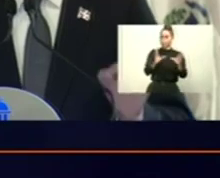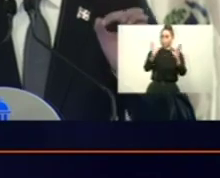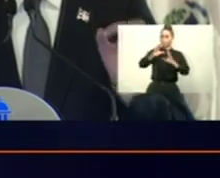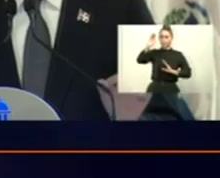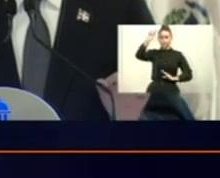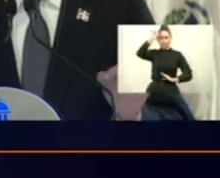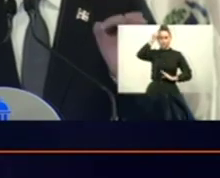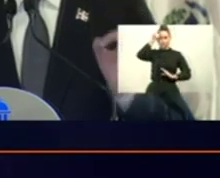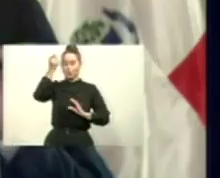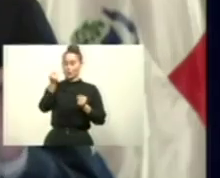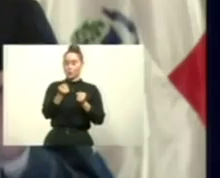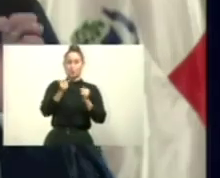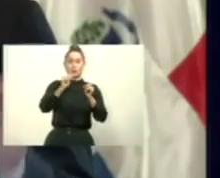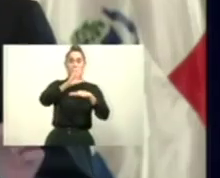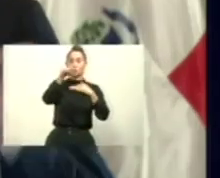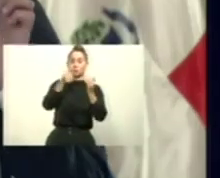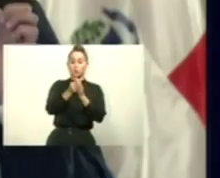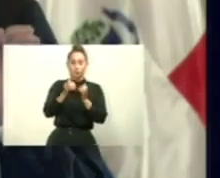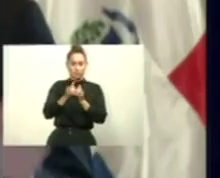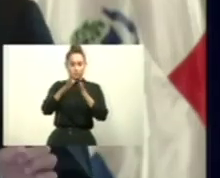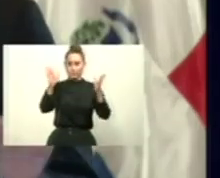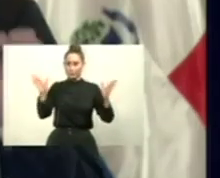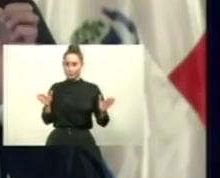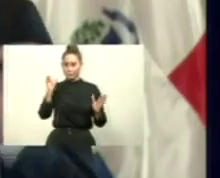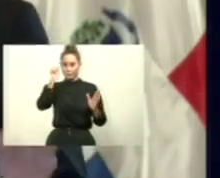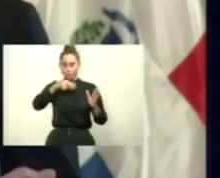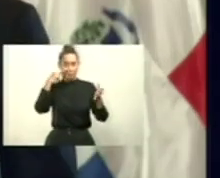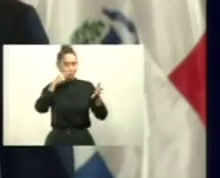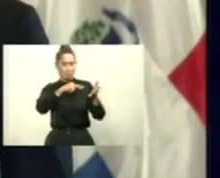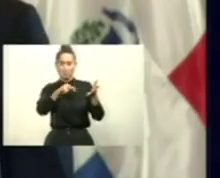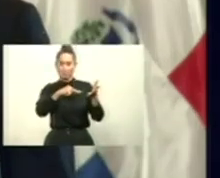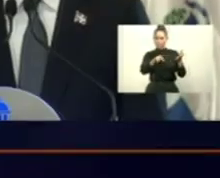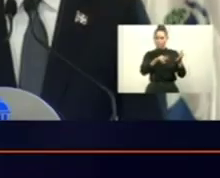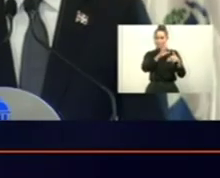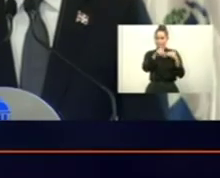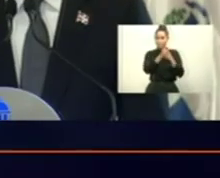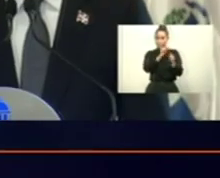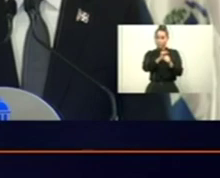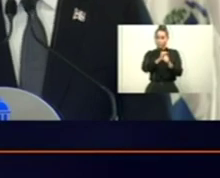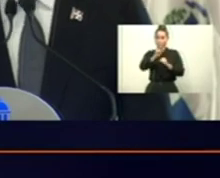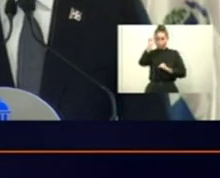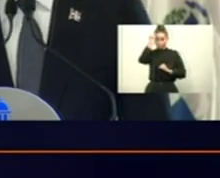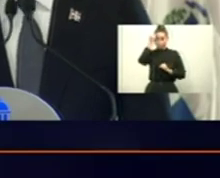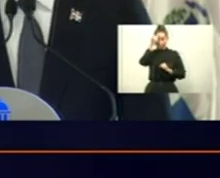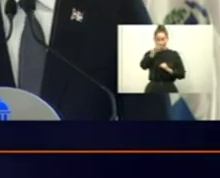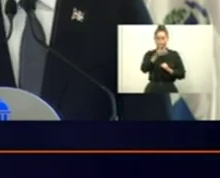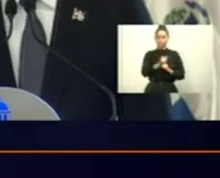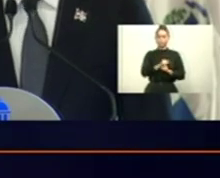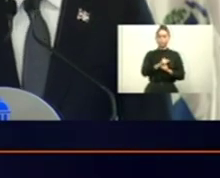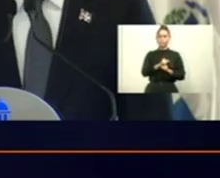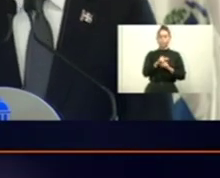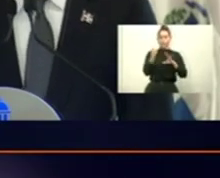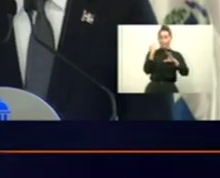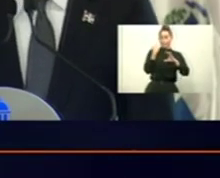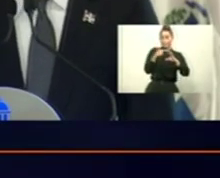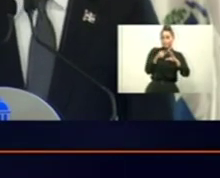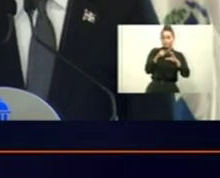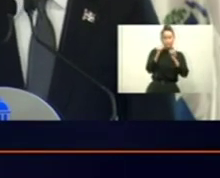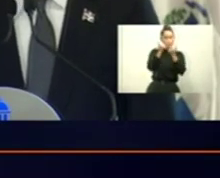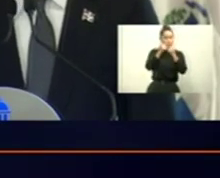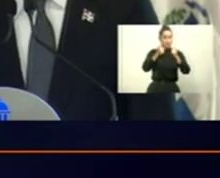de la Contraloría y una subdirección antifraude permanente para investigar y